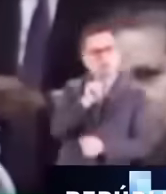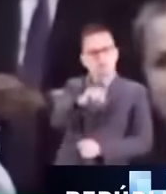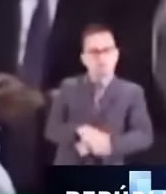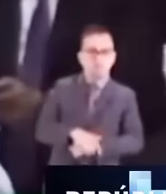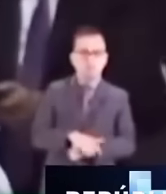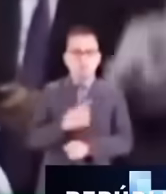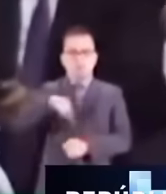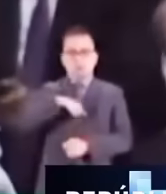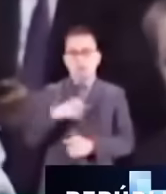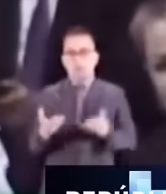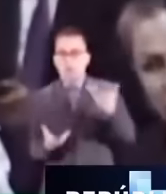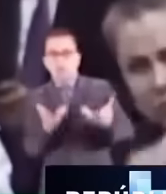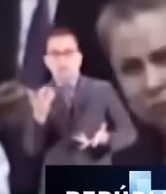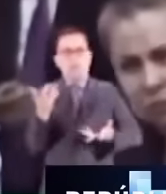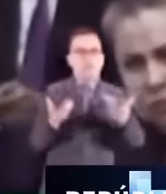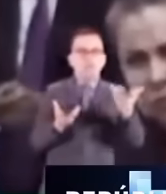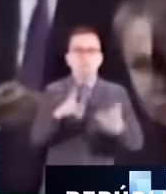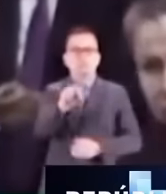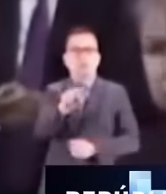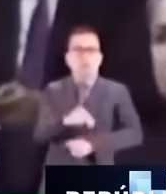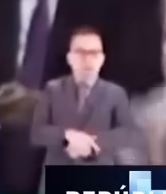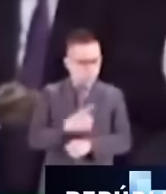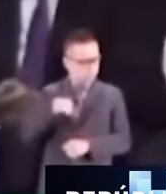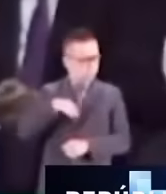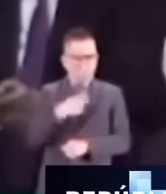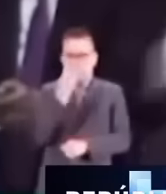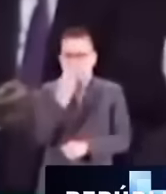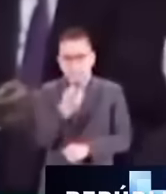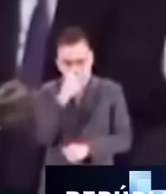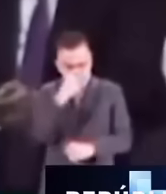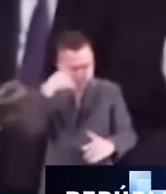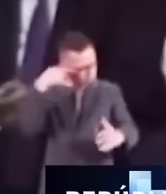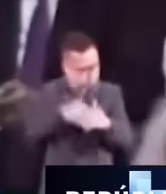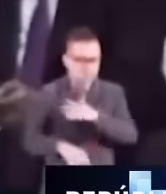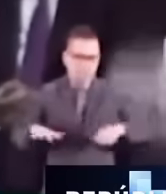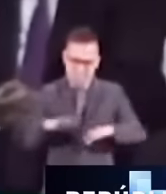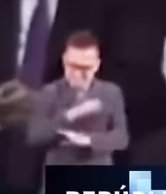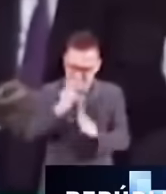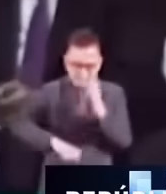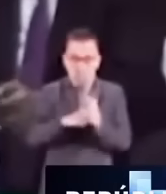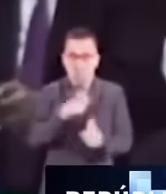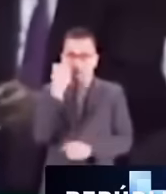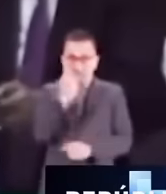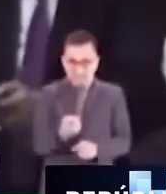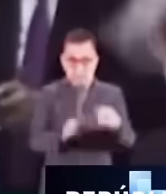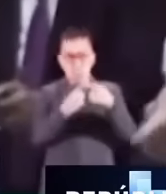titubear, vamos a ir a fondo con esta y las 20 reformas